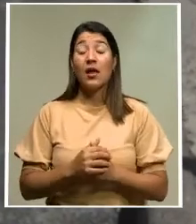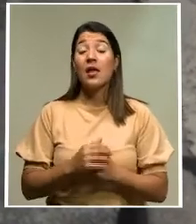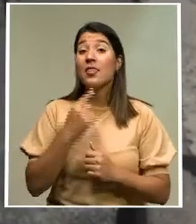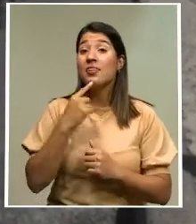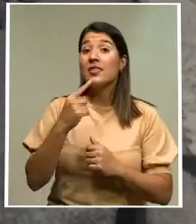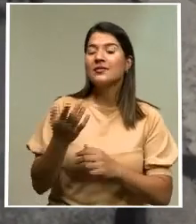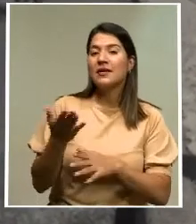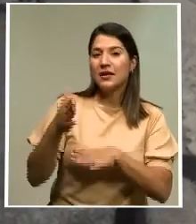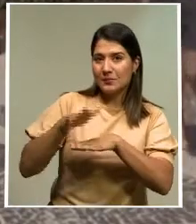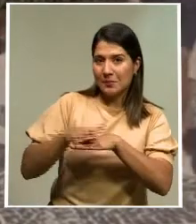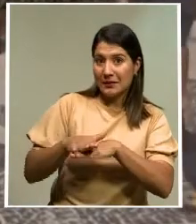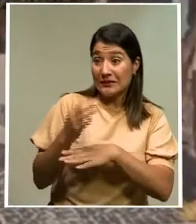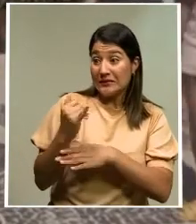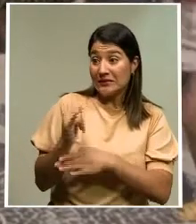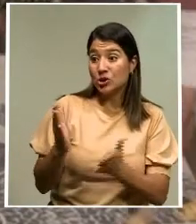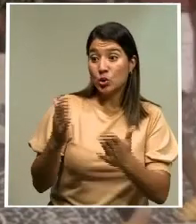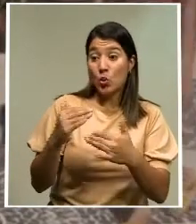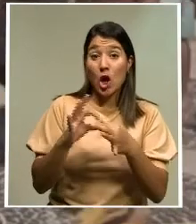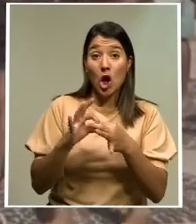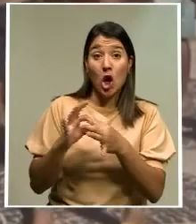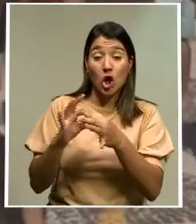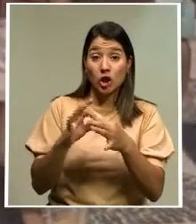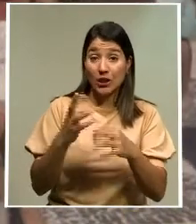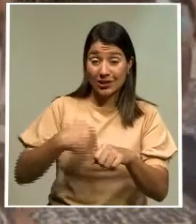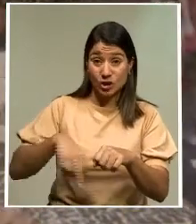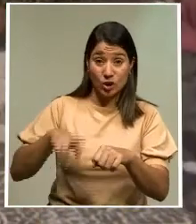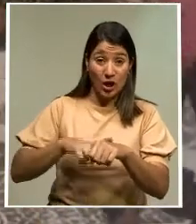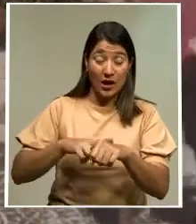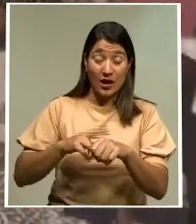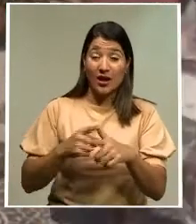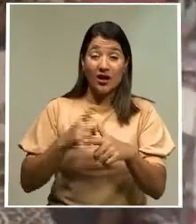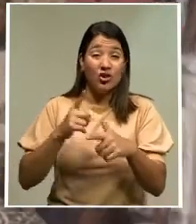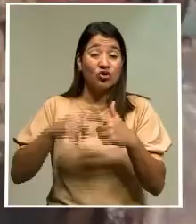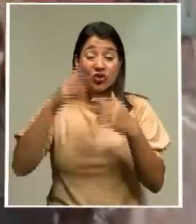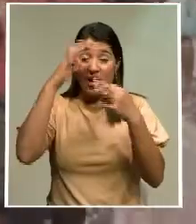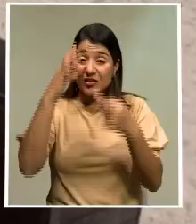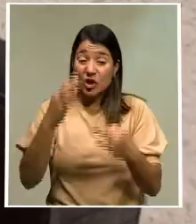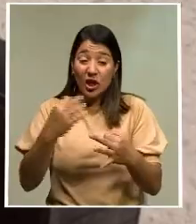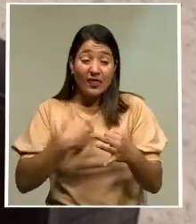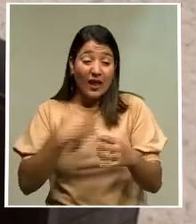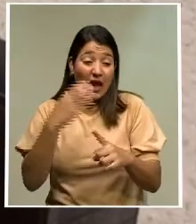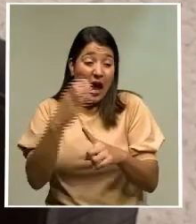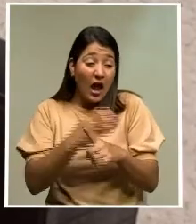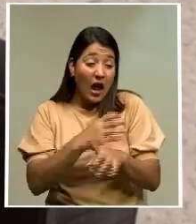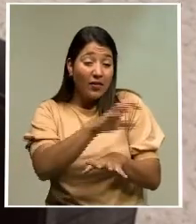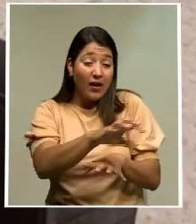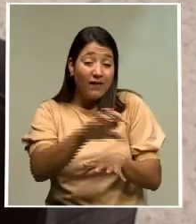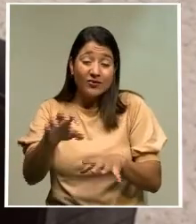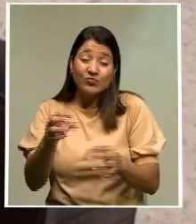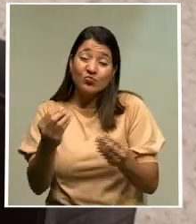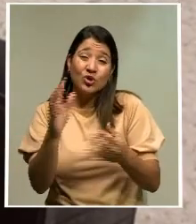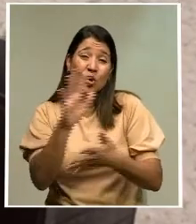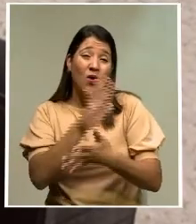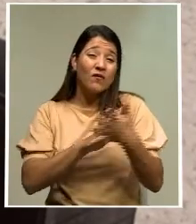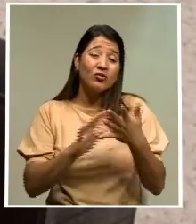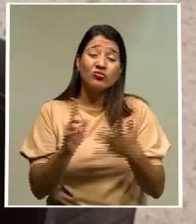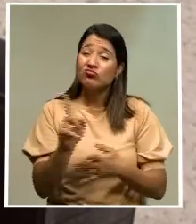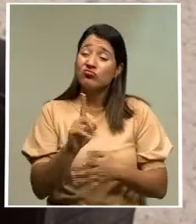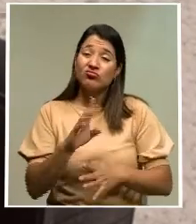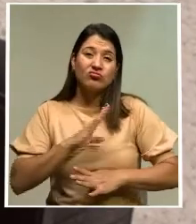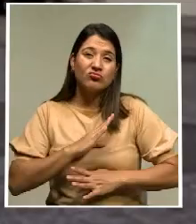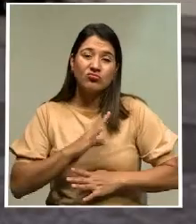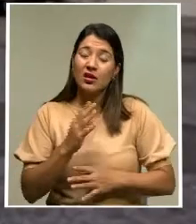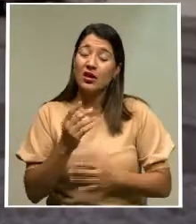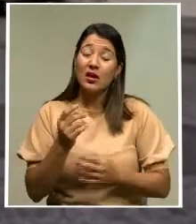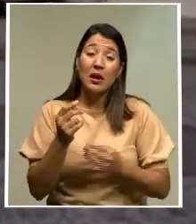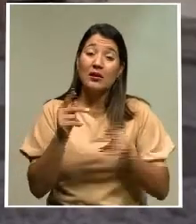ante la ausencia de una coordinación nacional, las medidas tomadas a nivel local son confusas, insuficientes y poco respetadas